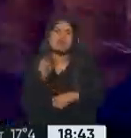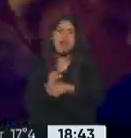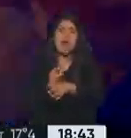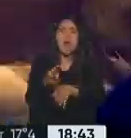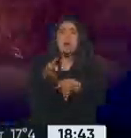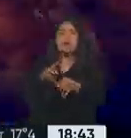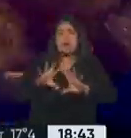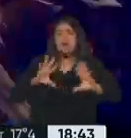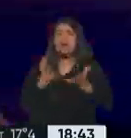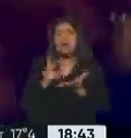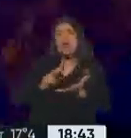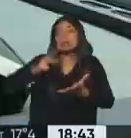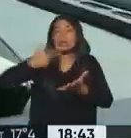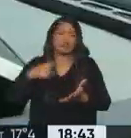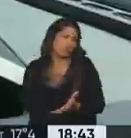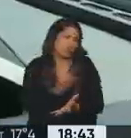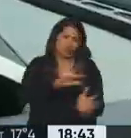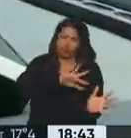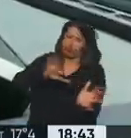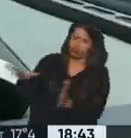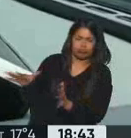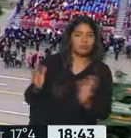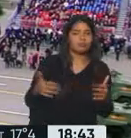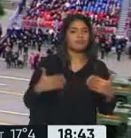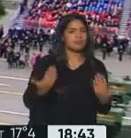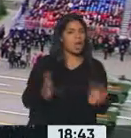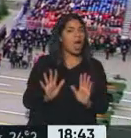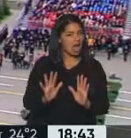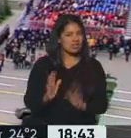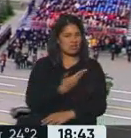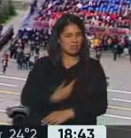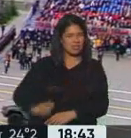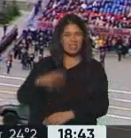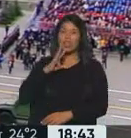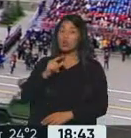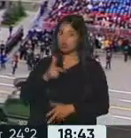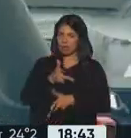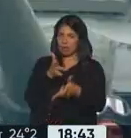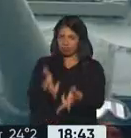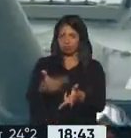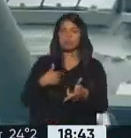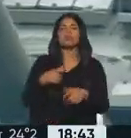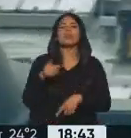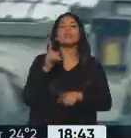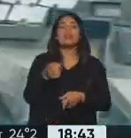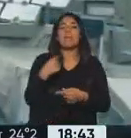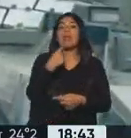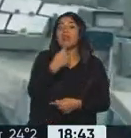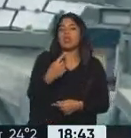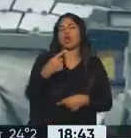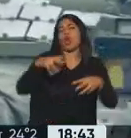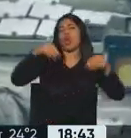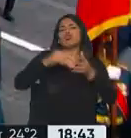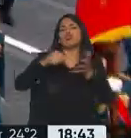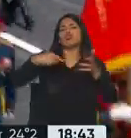mundial. El Kremlin dijo que su ejército está defendiendo lo que ellos denominan la patria